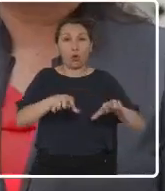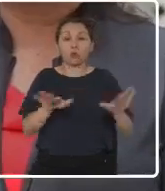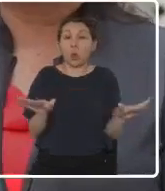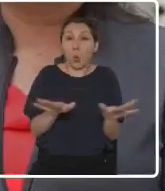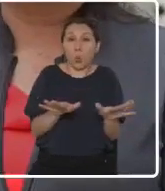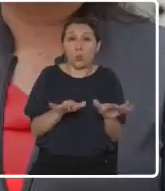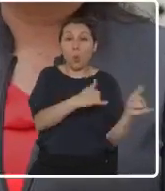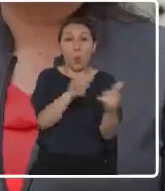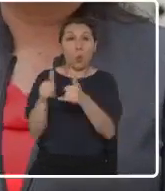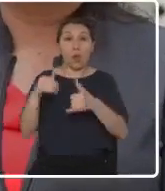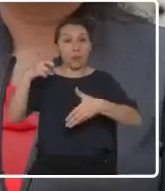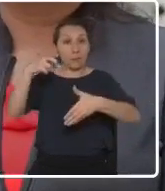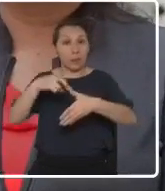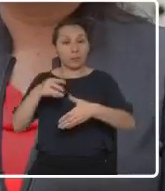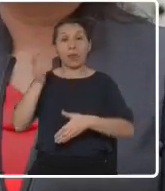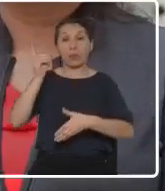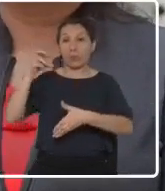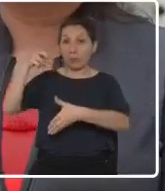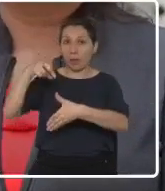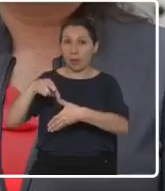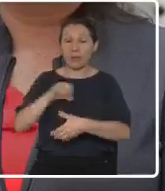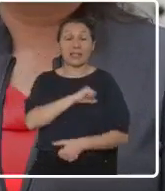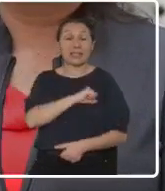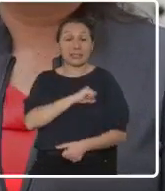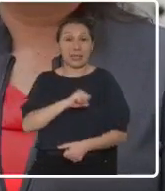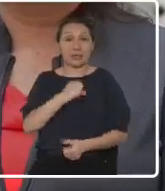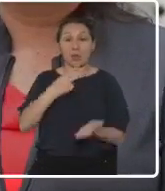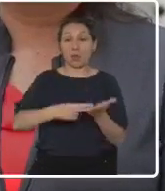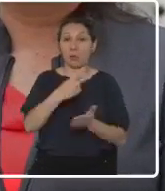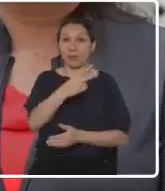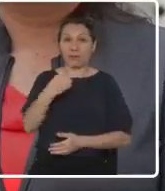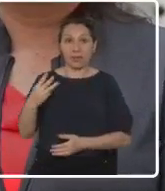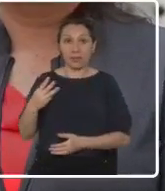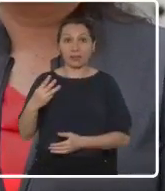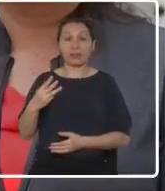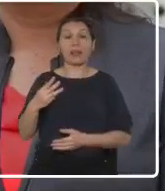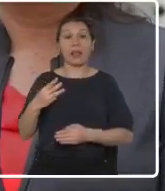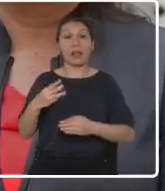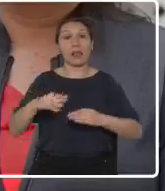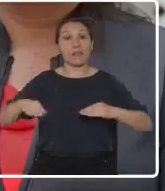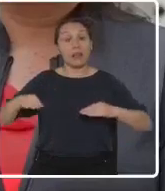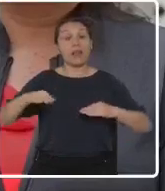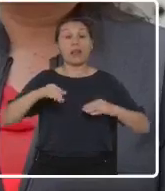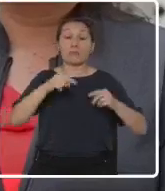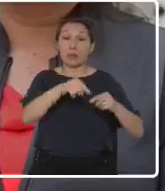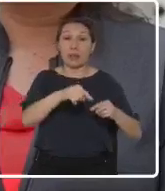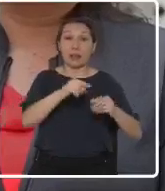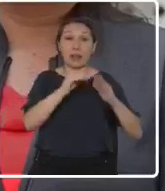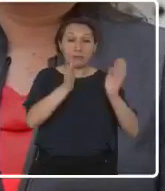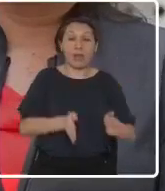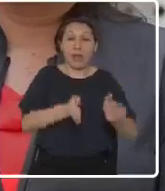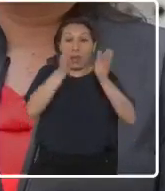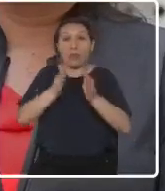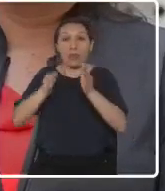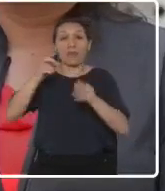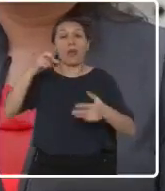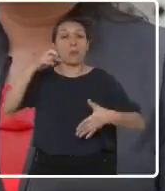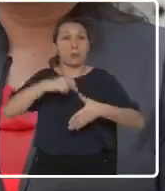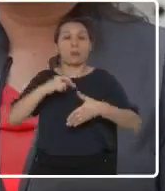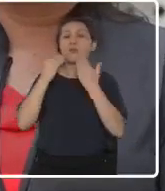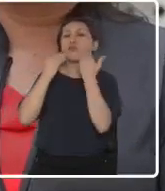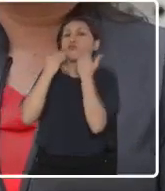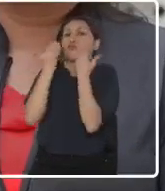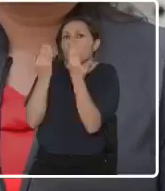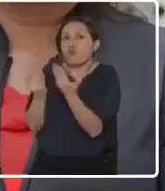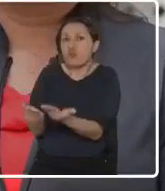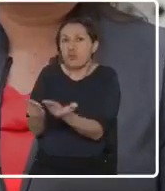utilizados para los Juegos Panamericanos y para Panamericanos en Santiago 2023, en la villa, Panamericana van a ser donados a